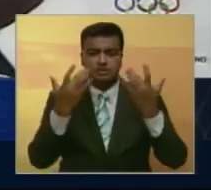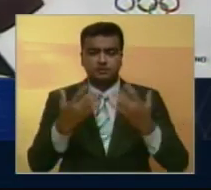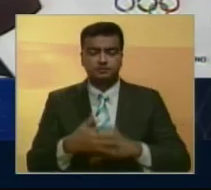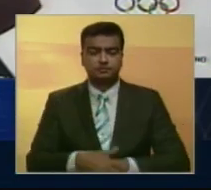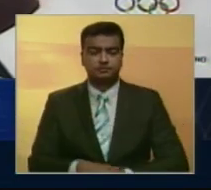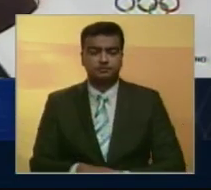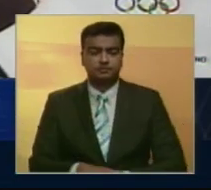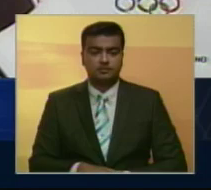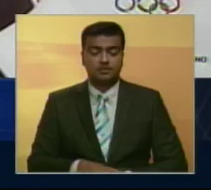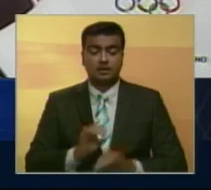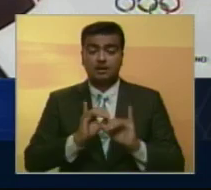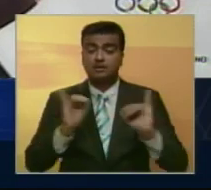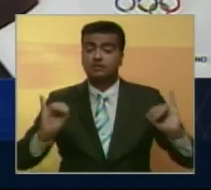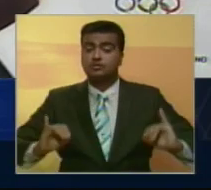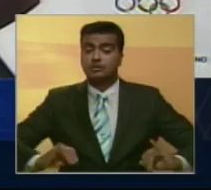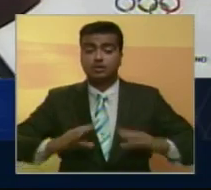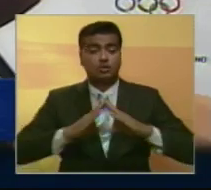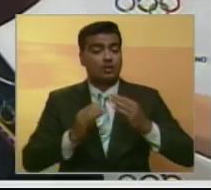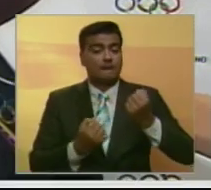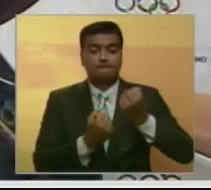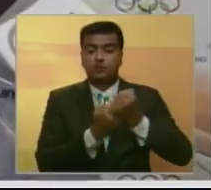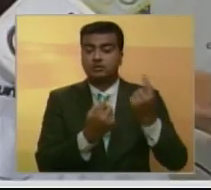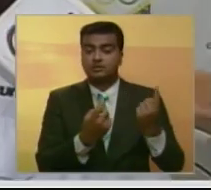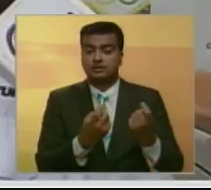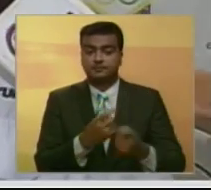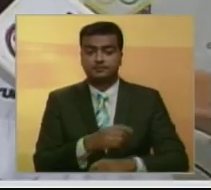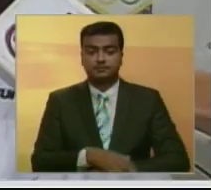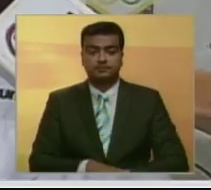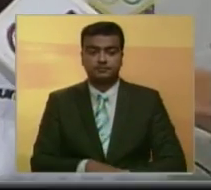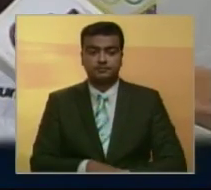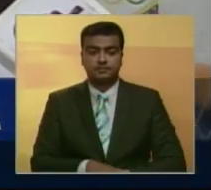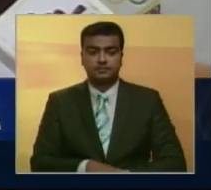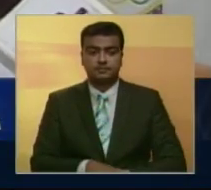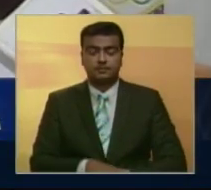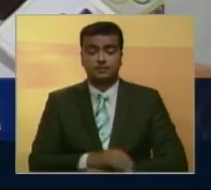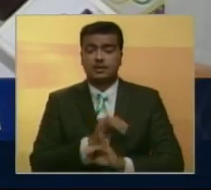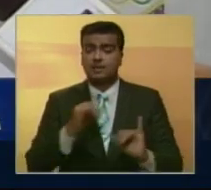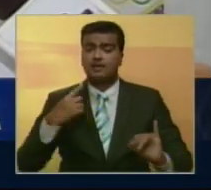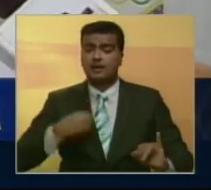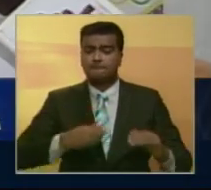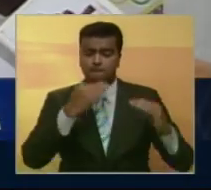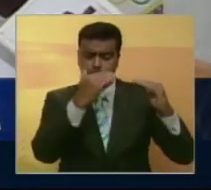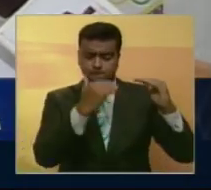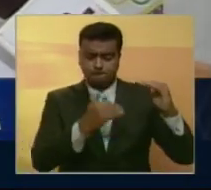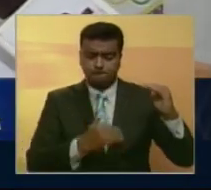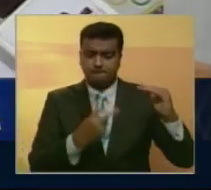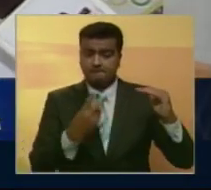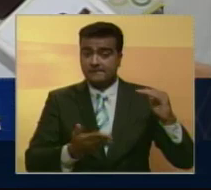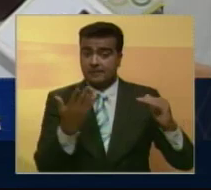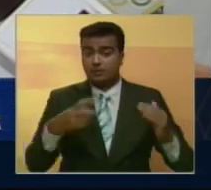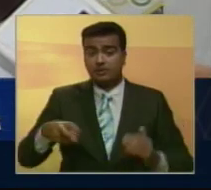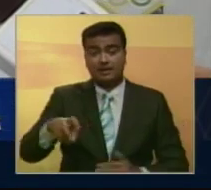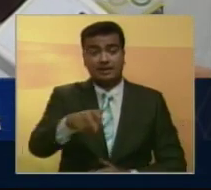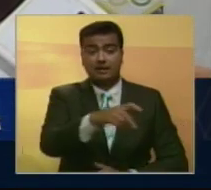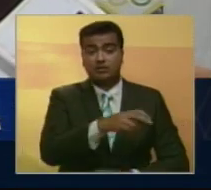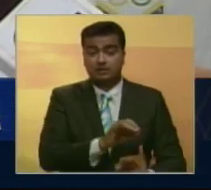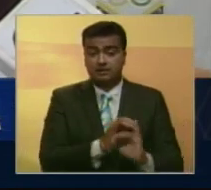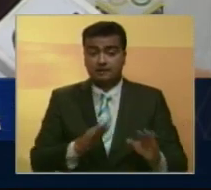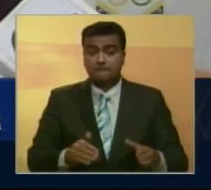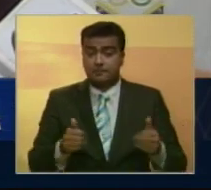e institucional y todo el apoyo que sea necesario. Ya tenemos dentro del calendario 2 importantes carreras que ya